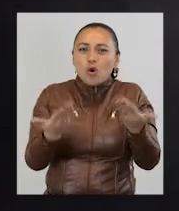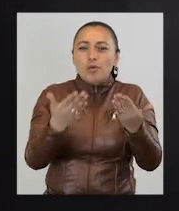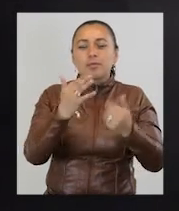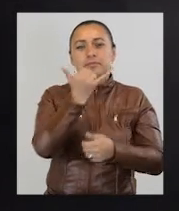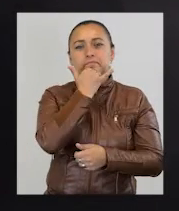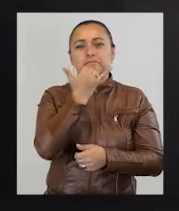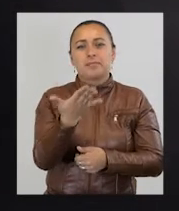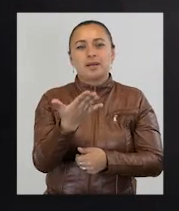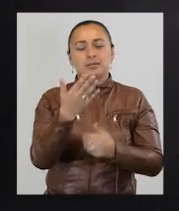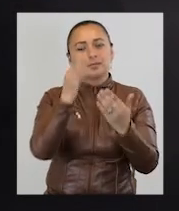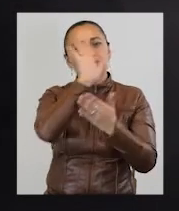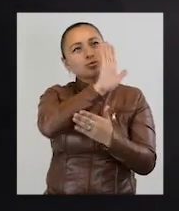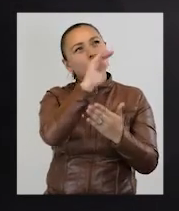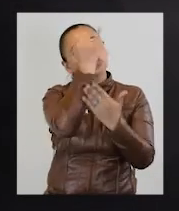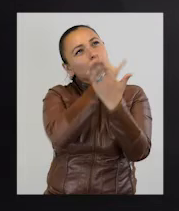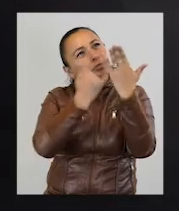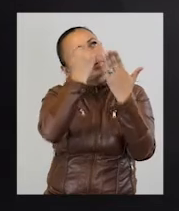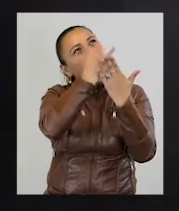de Cristo.